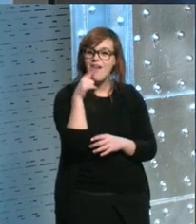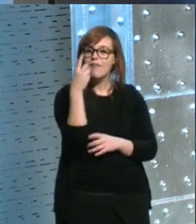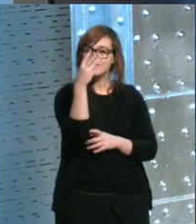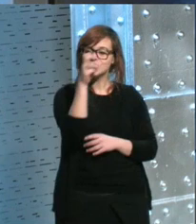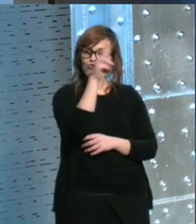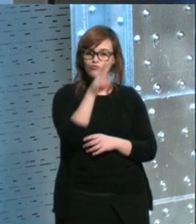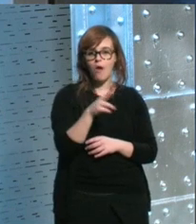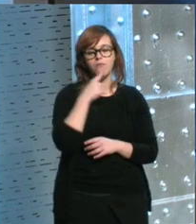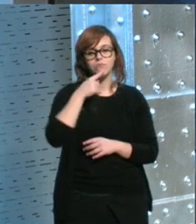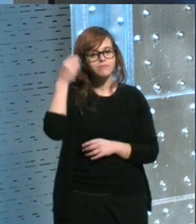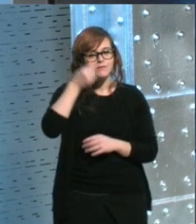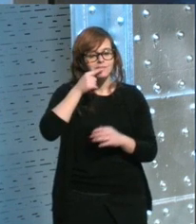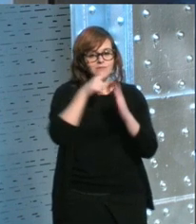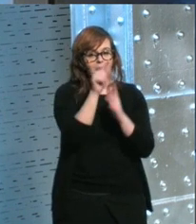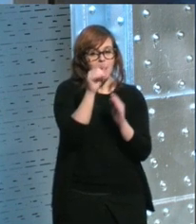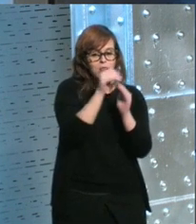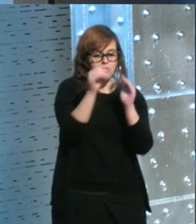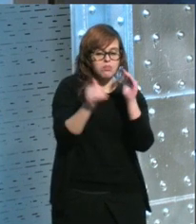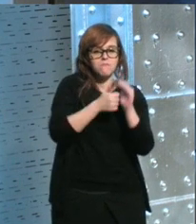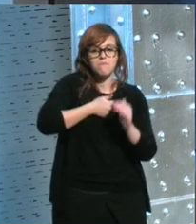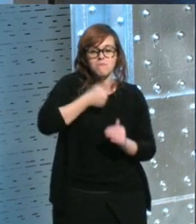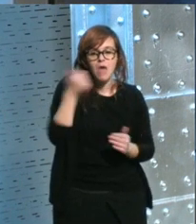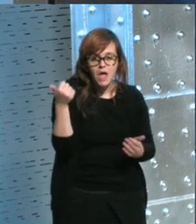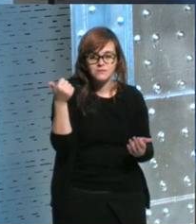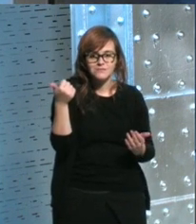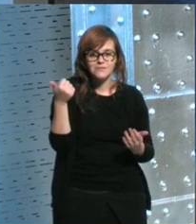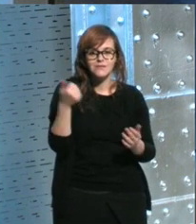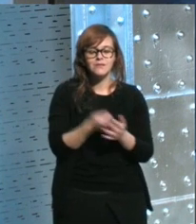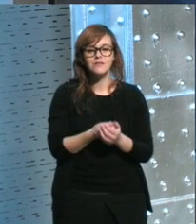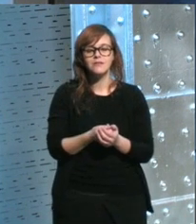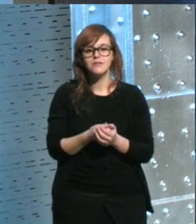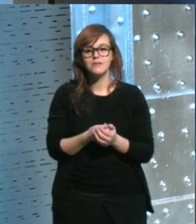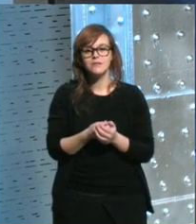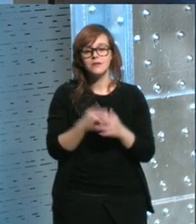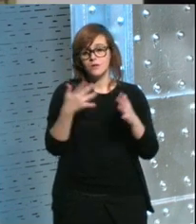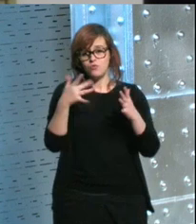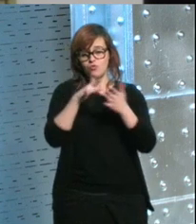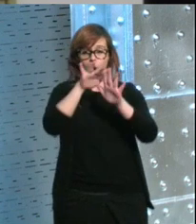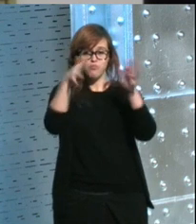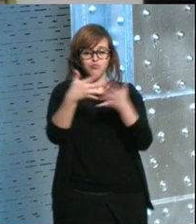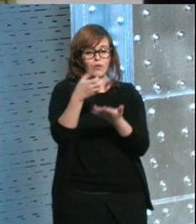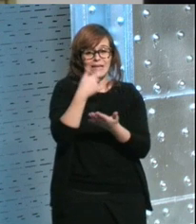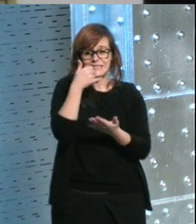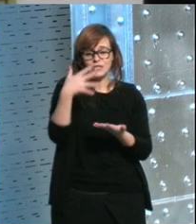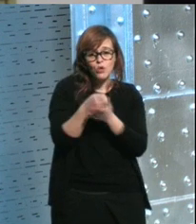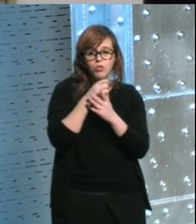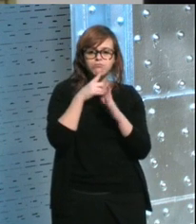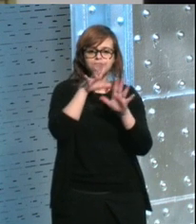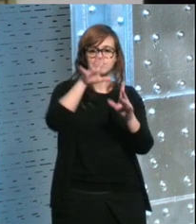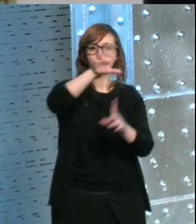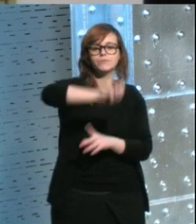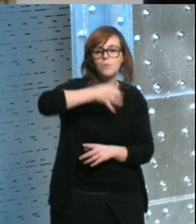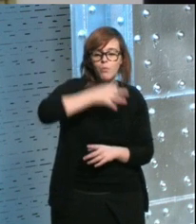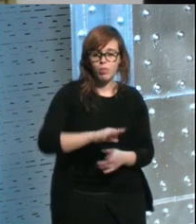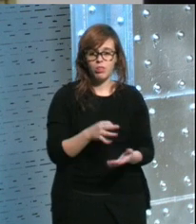que va a bajar y se vuelve alcanzable en muchas partes del mundo. Viene de Estados Unidos, se instala en Hong Kong y crea su cosa en Hong